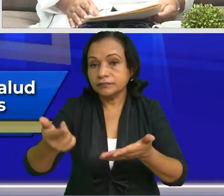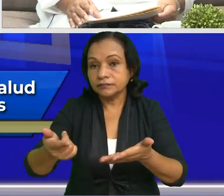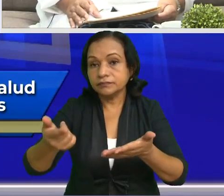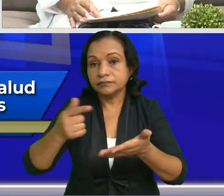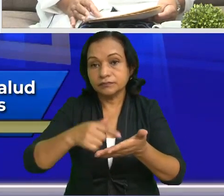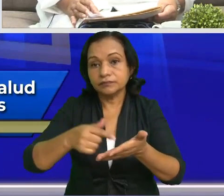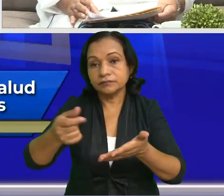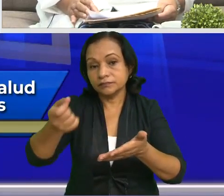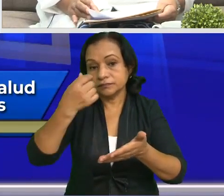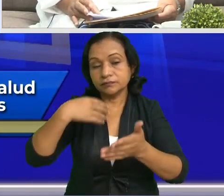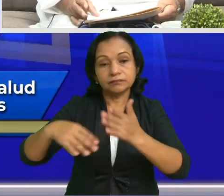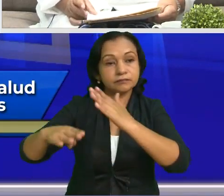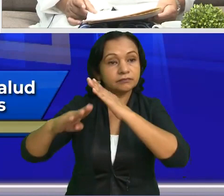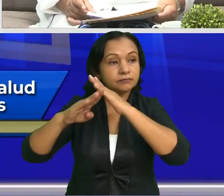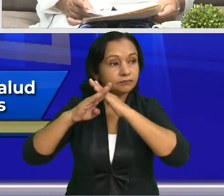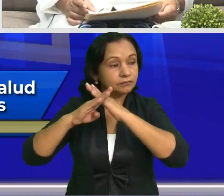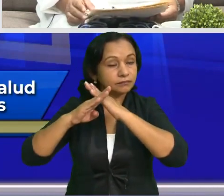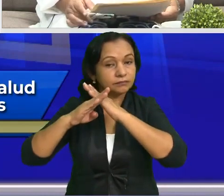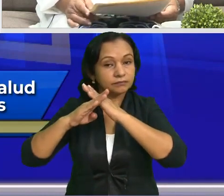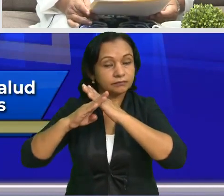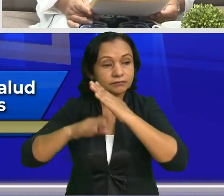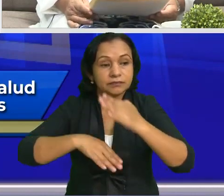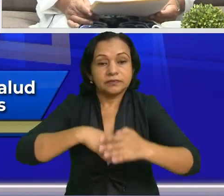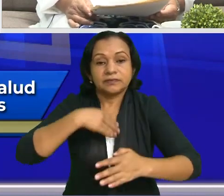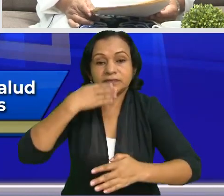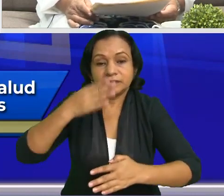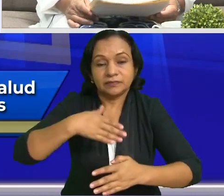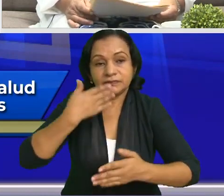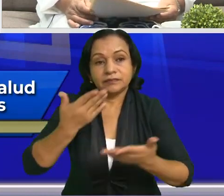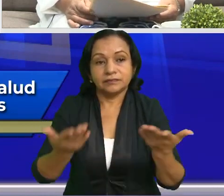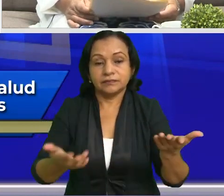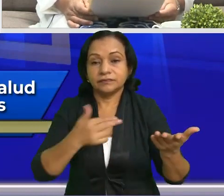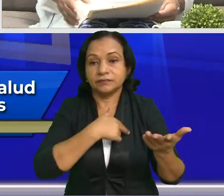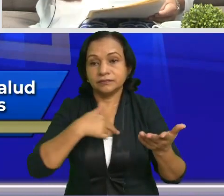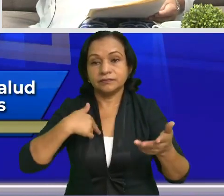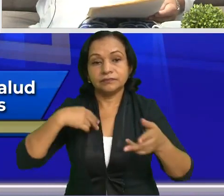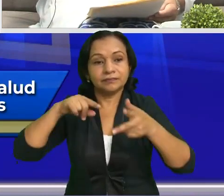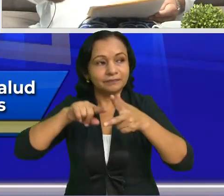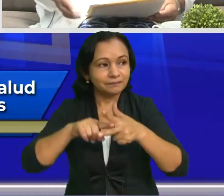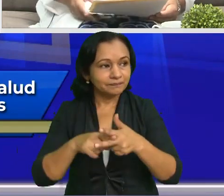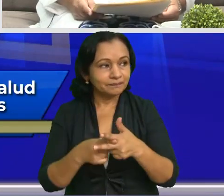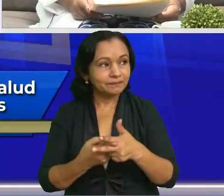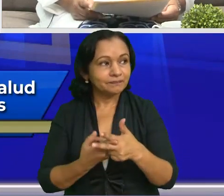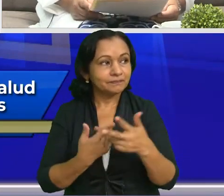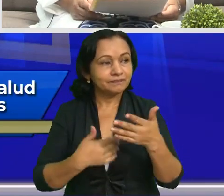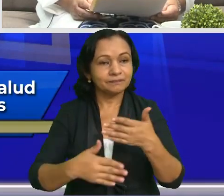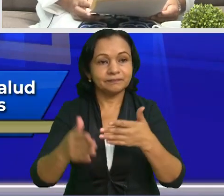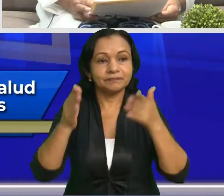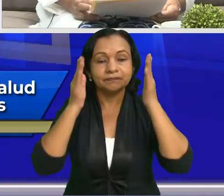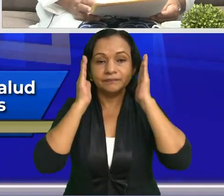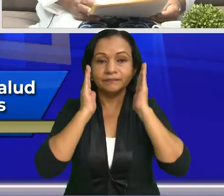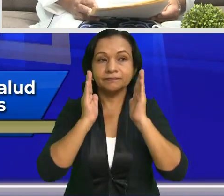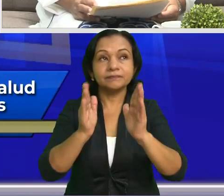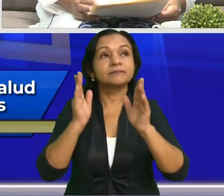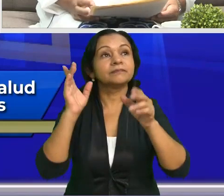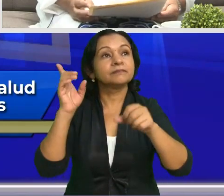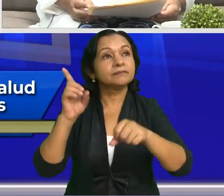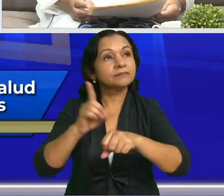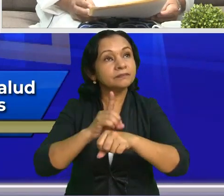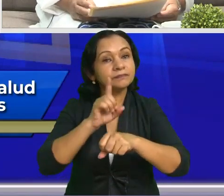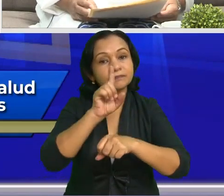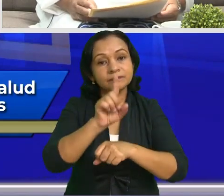contra el a la lecto pero si hasta el momento nosotros hemos iniciado esta atención de medicación en